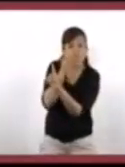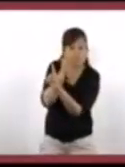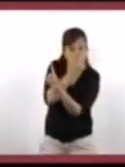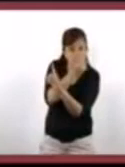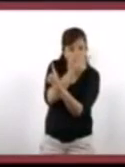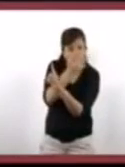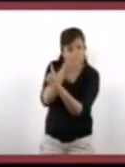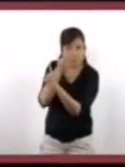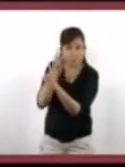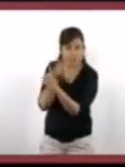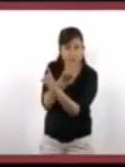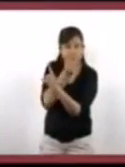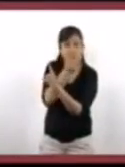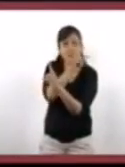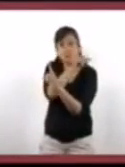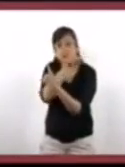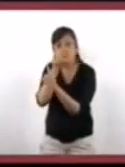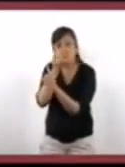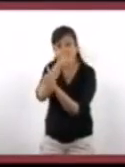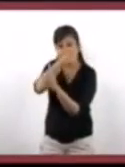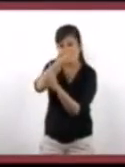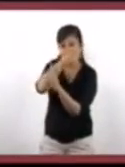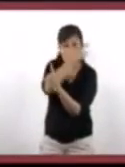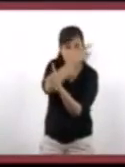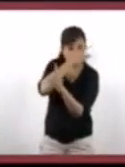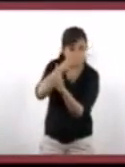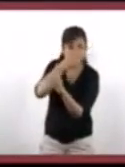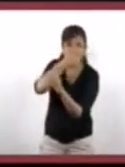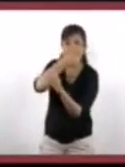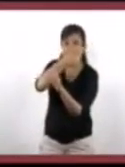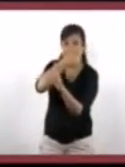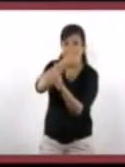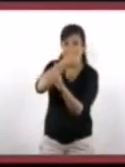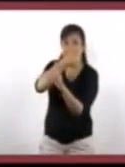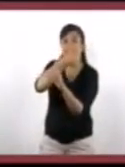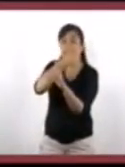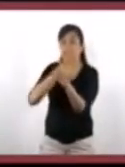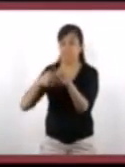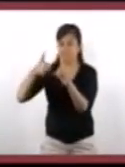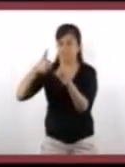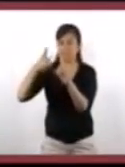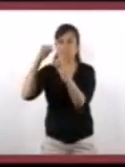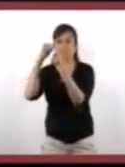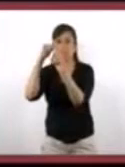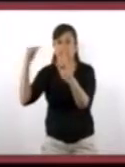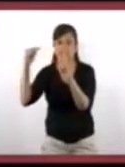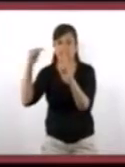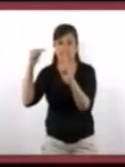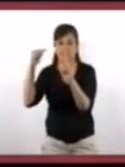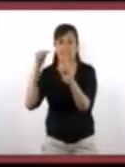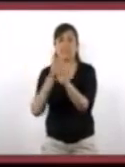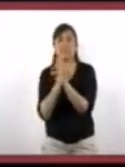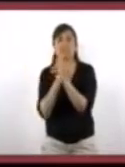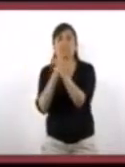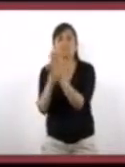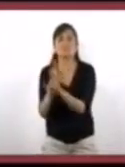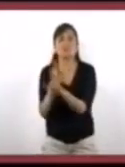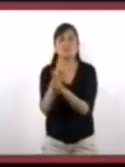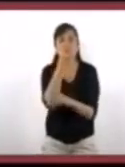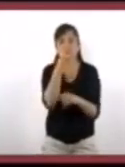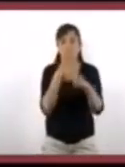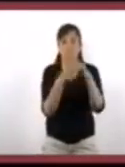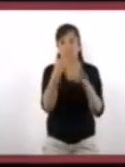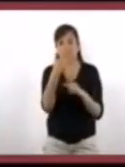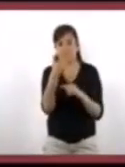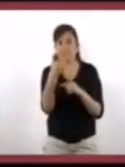total de datos, que son 6. Tenemos 6 datos dividido entre 6. Y esto va a ser igual a 4 más 3,